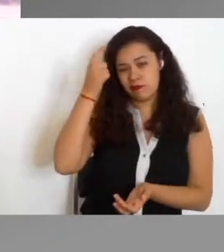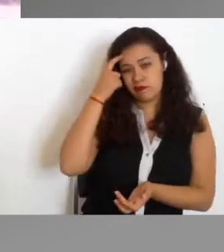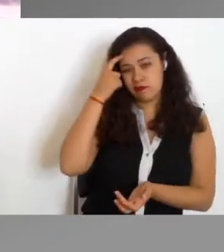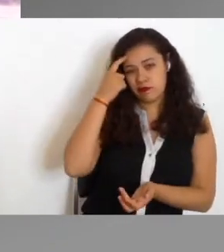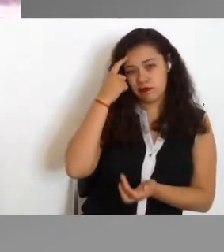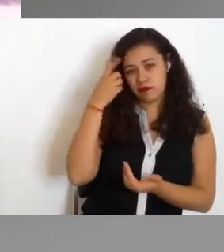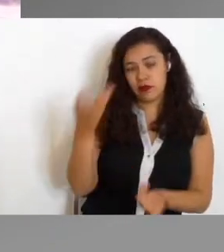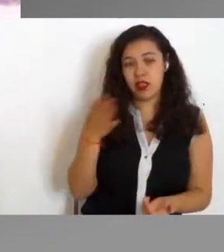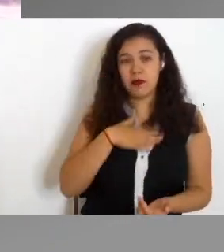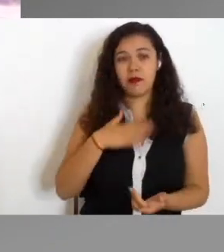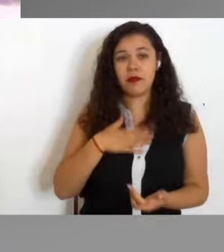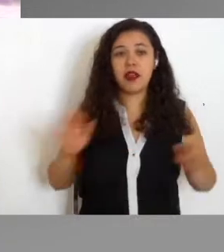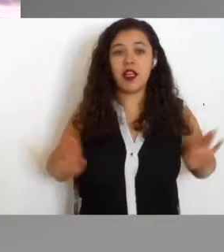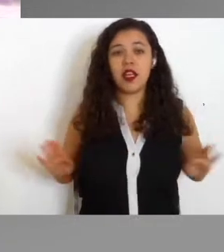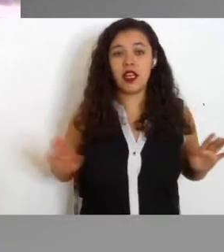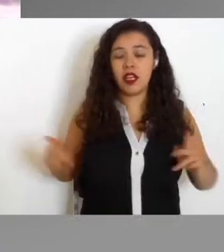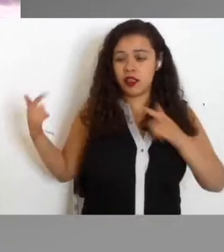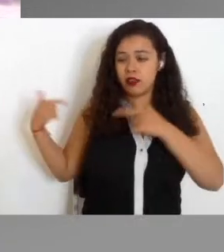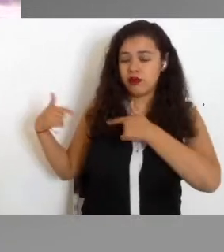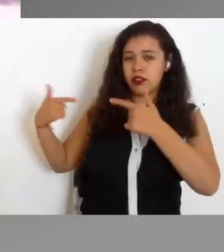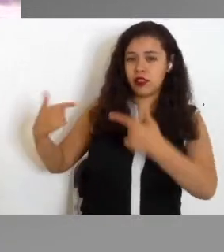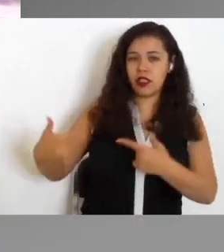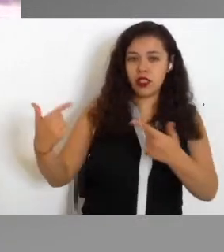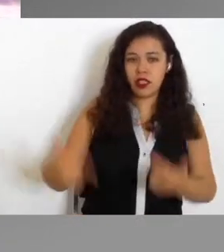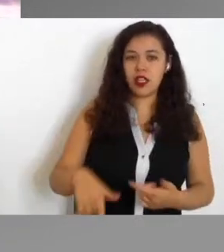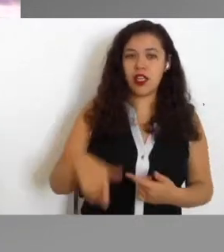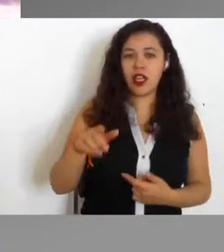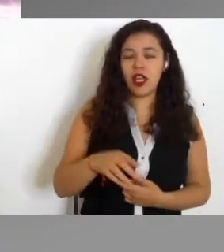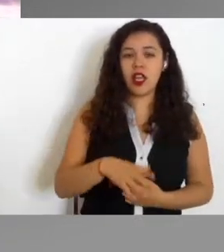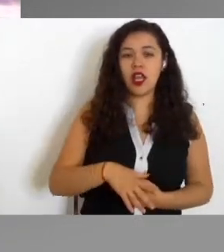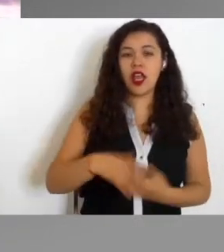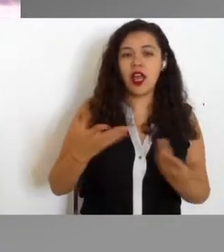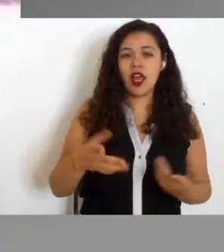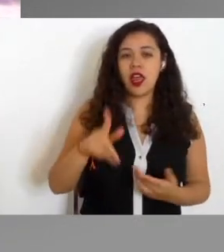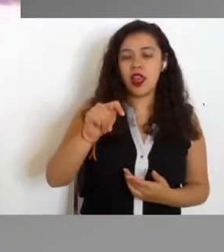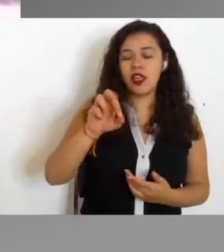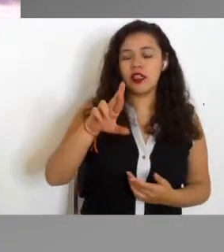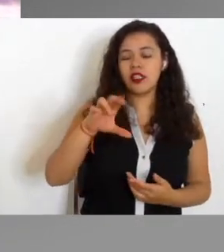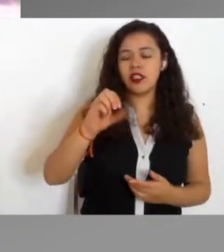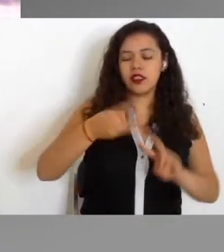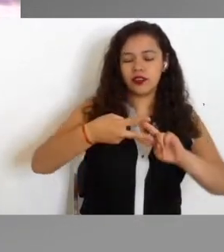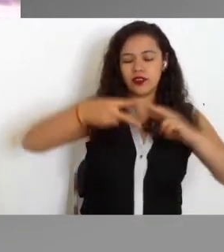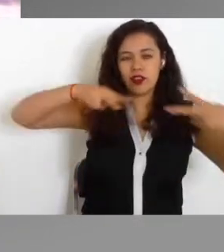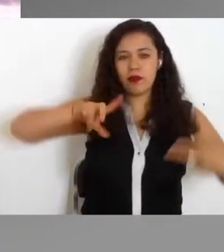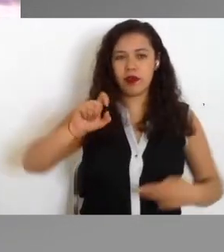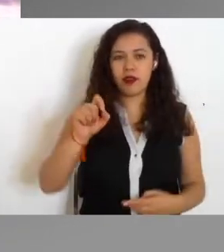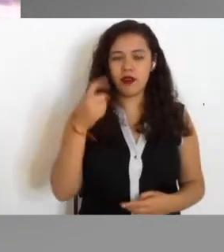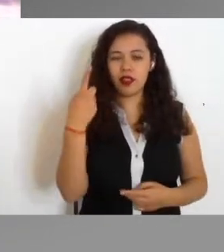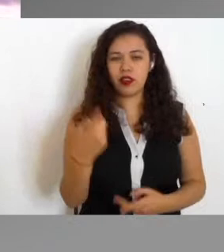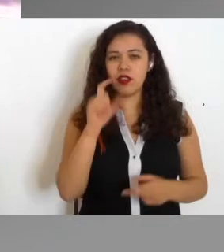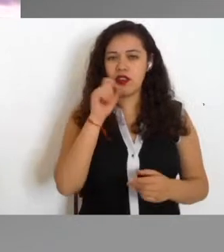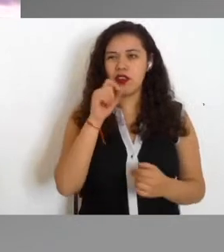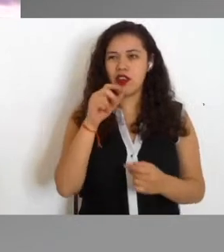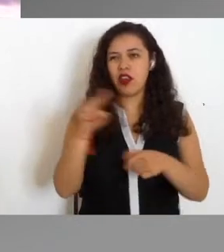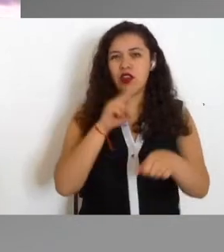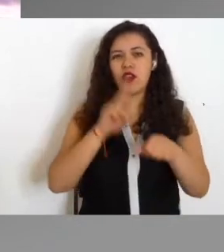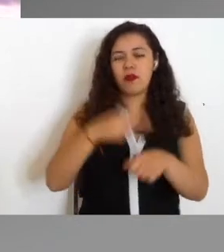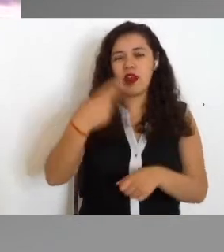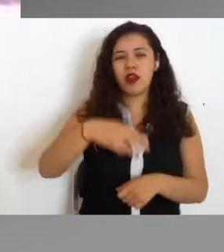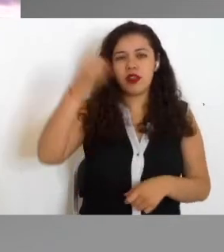mis características genéticas es la trisomía 21, nombrada comúnmente como síndrome de Down. Justo como mencionaba la licenciada